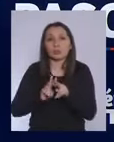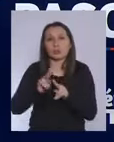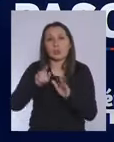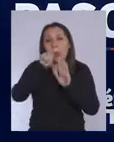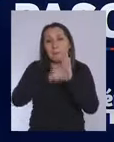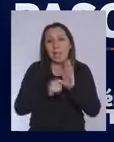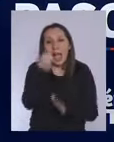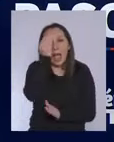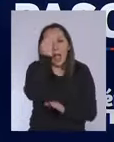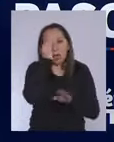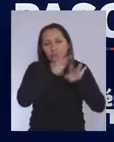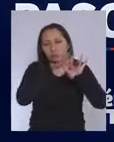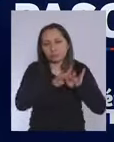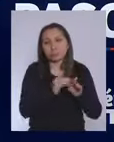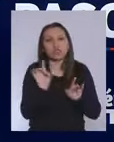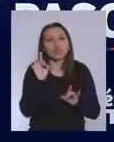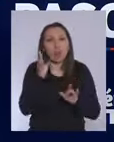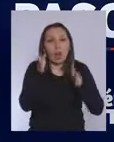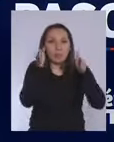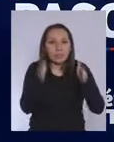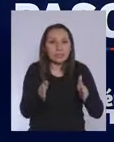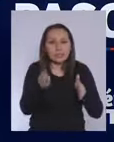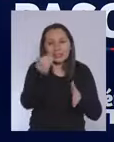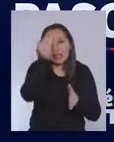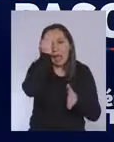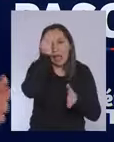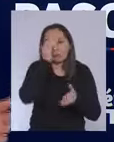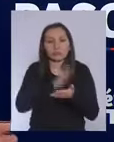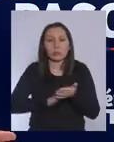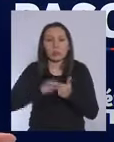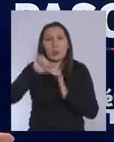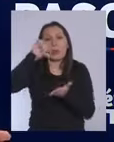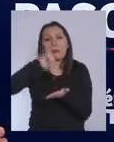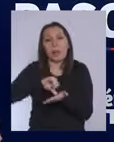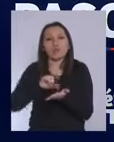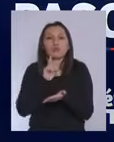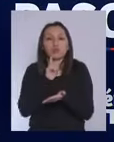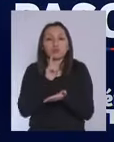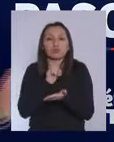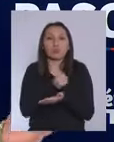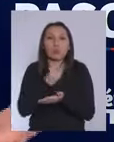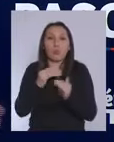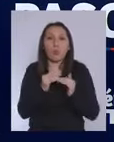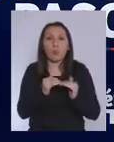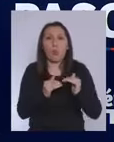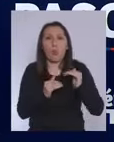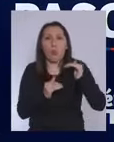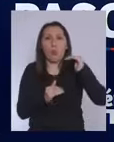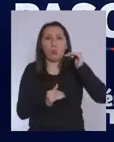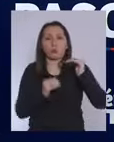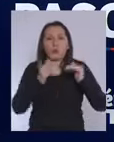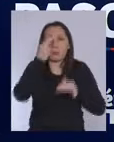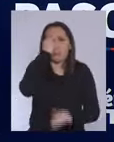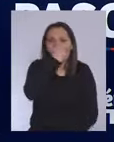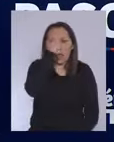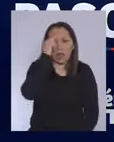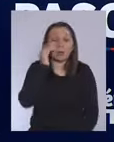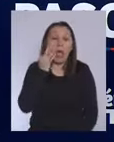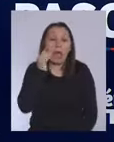mes de agosto por lo tanto considera solamente los casos de agosto si un país tuvo un número alto de contagios en marzo en abril